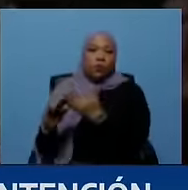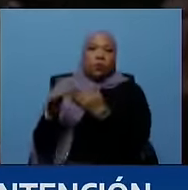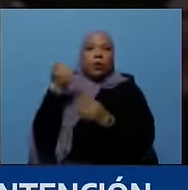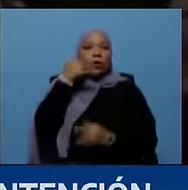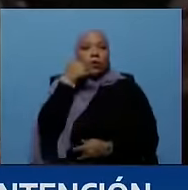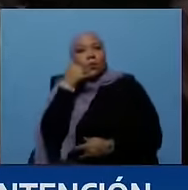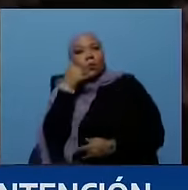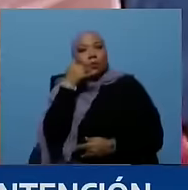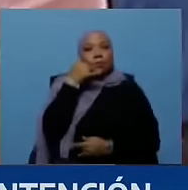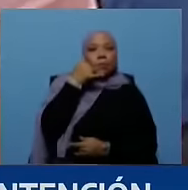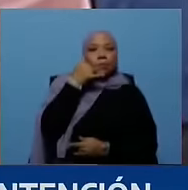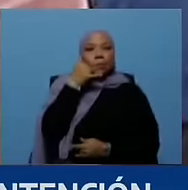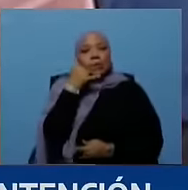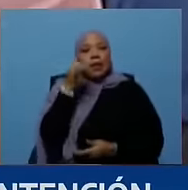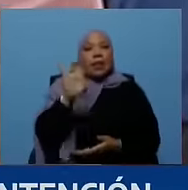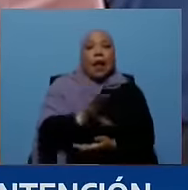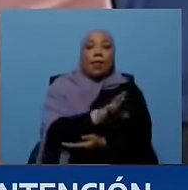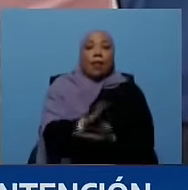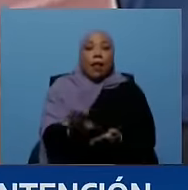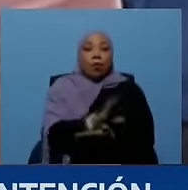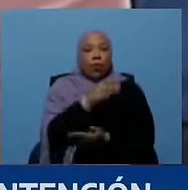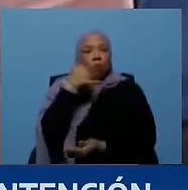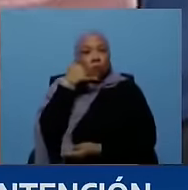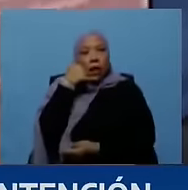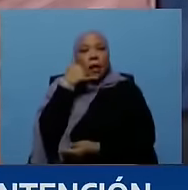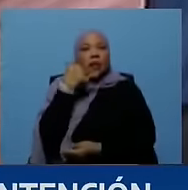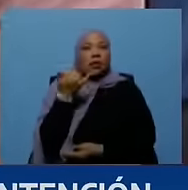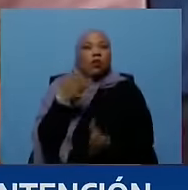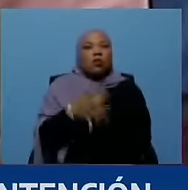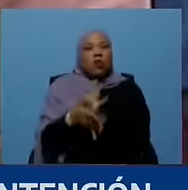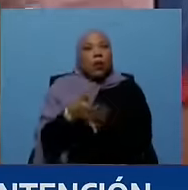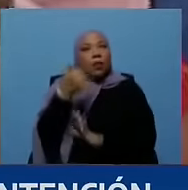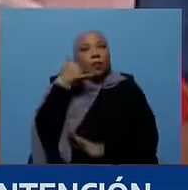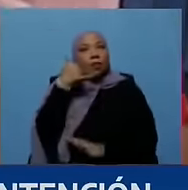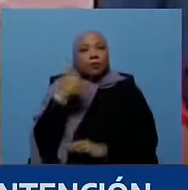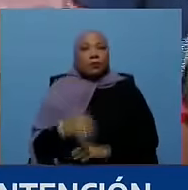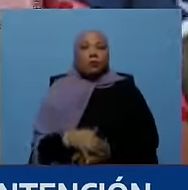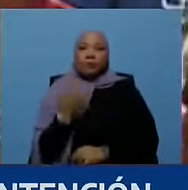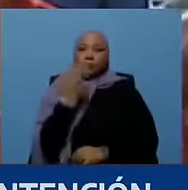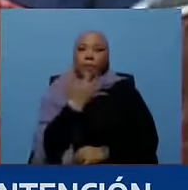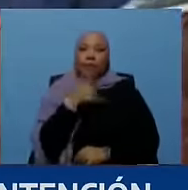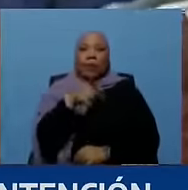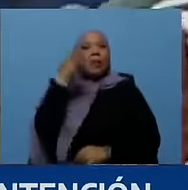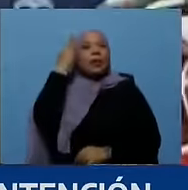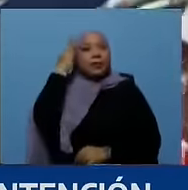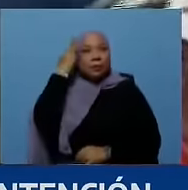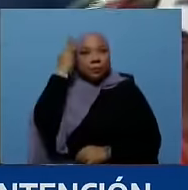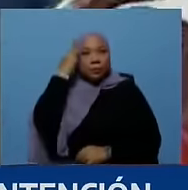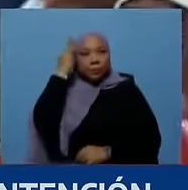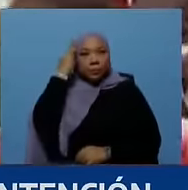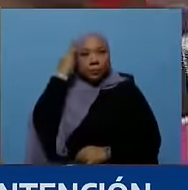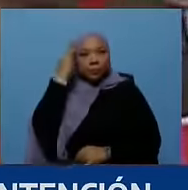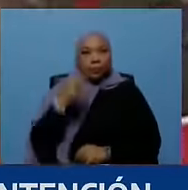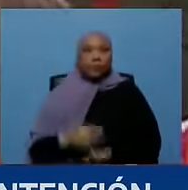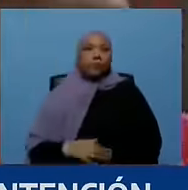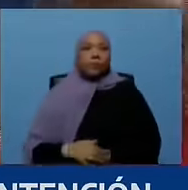El celular. El celular. Se la sabe, vale.